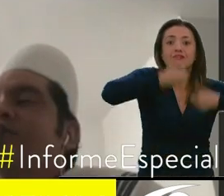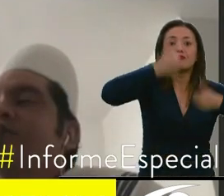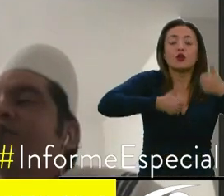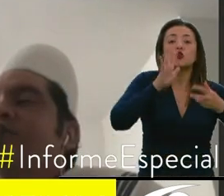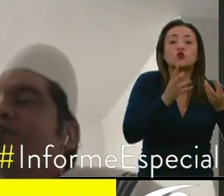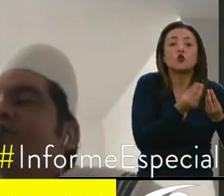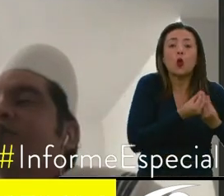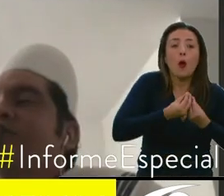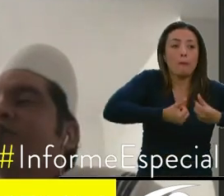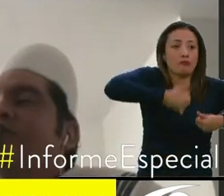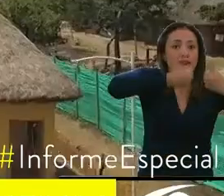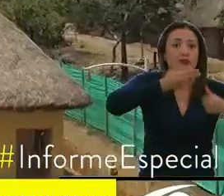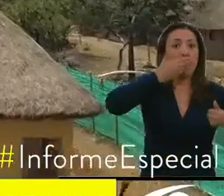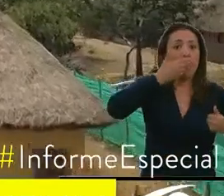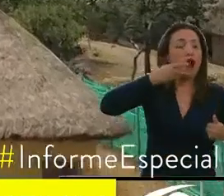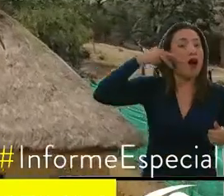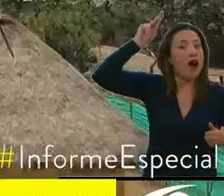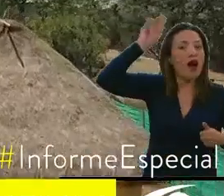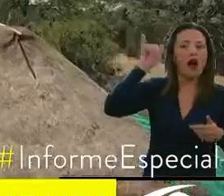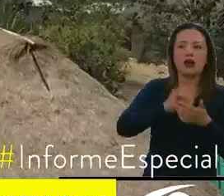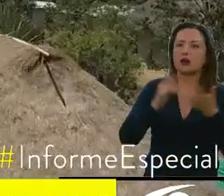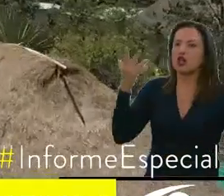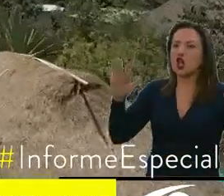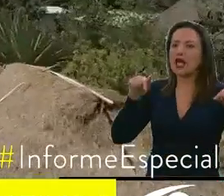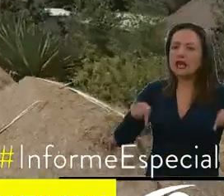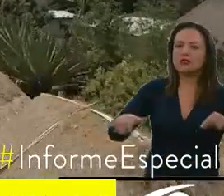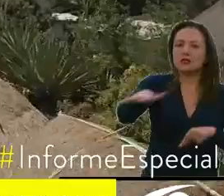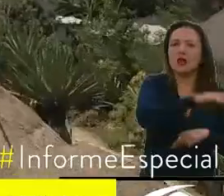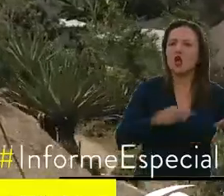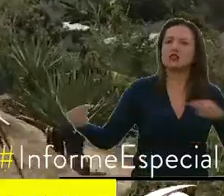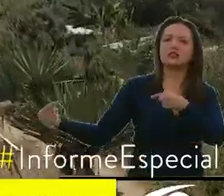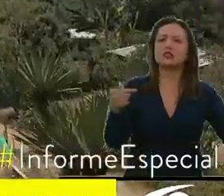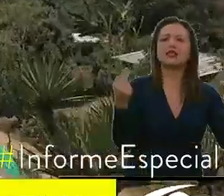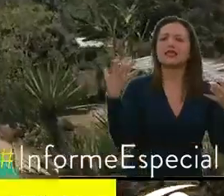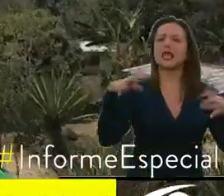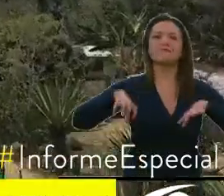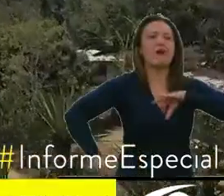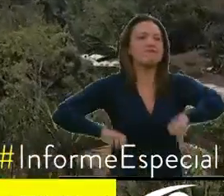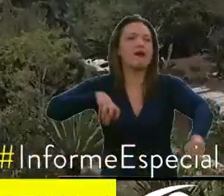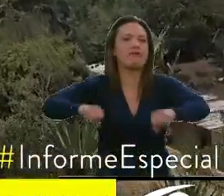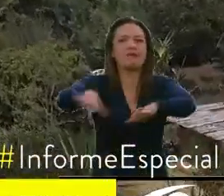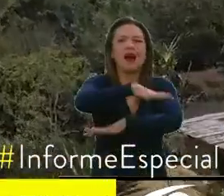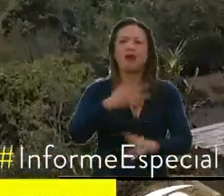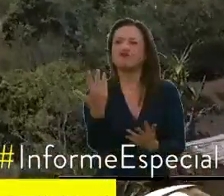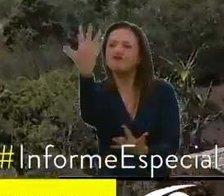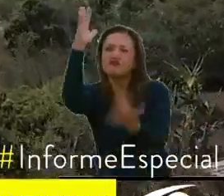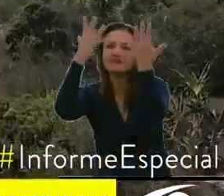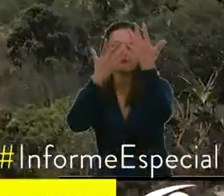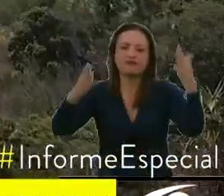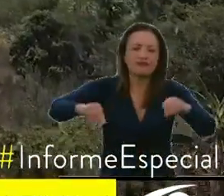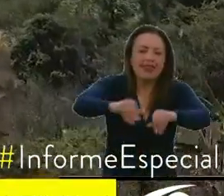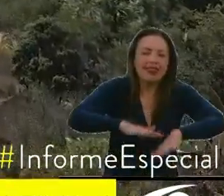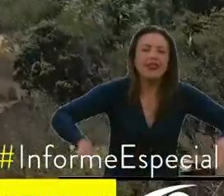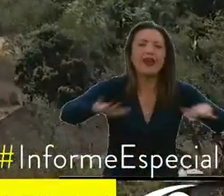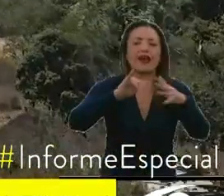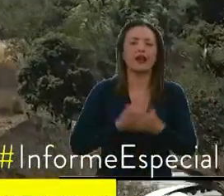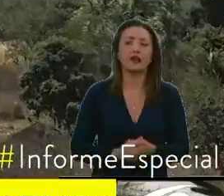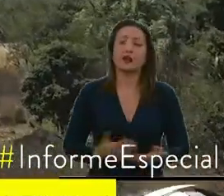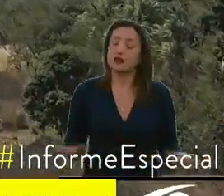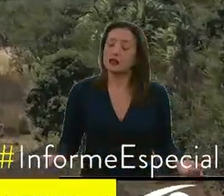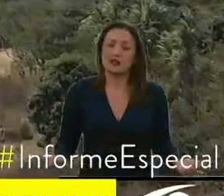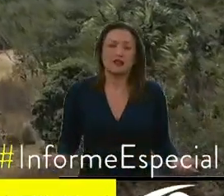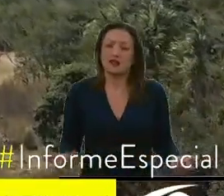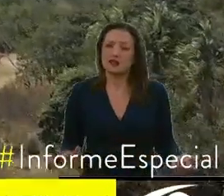territorios terminen convertidos en campos de batalla por la lucha de los recursos. pueden perfectamente, como está